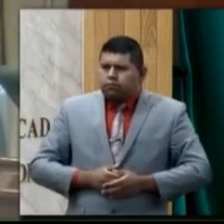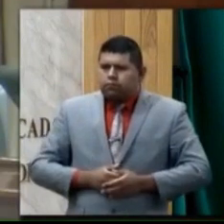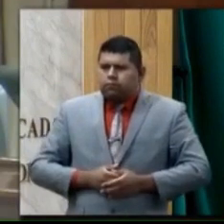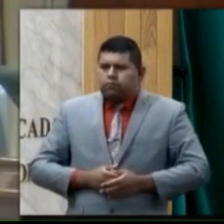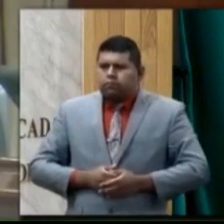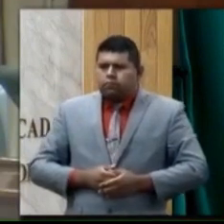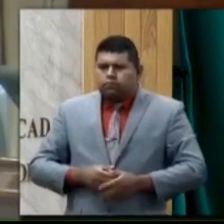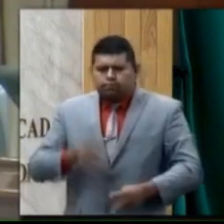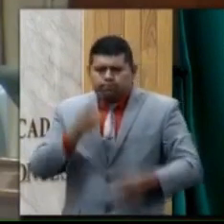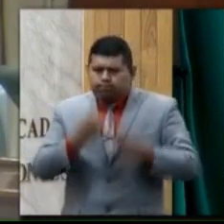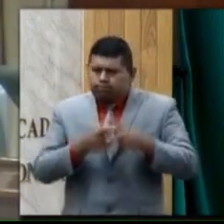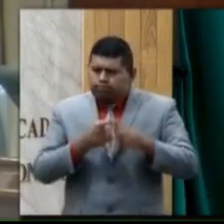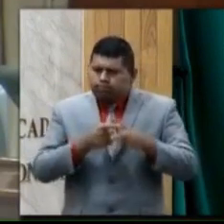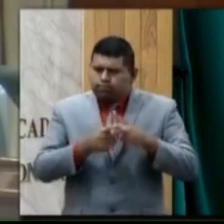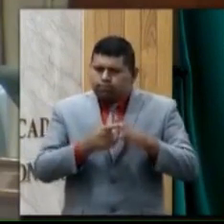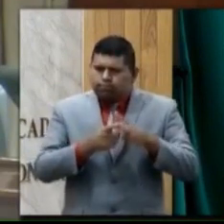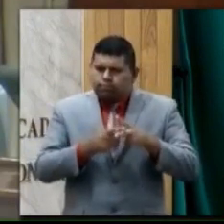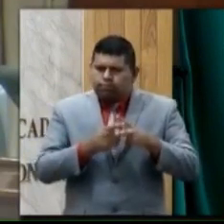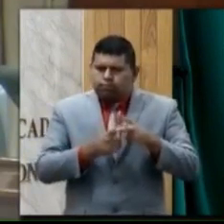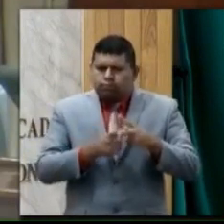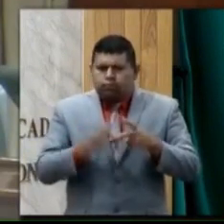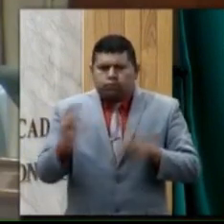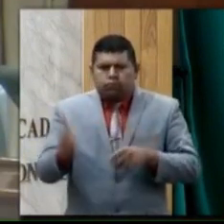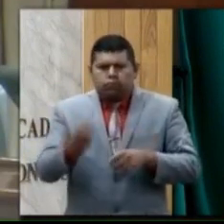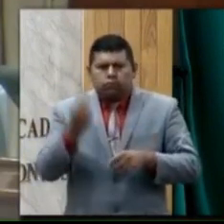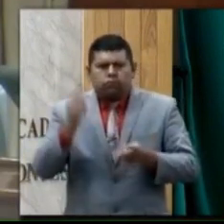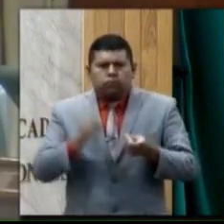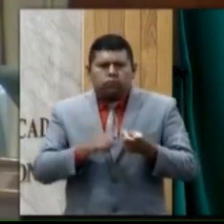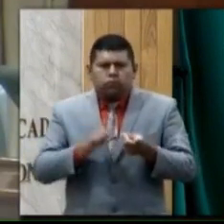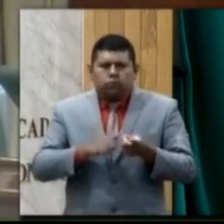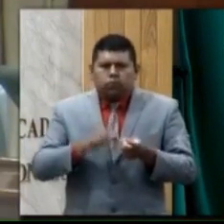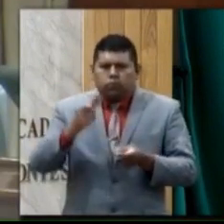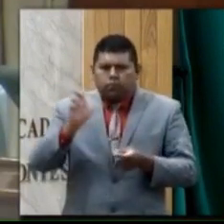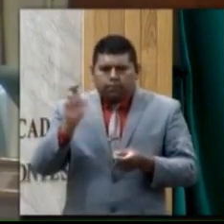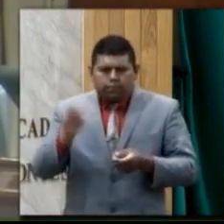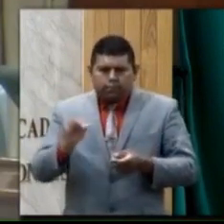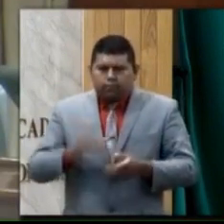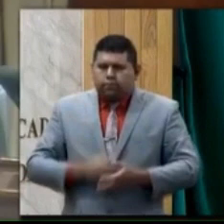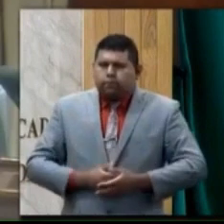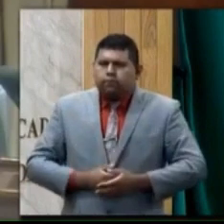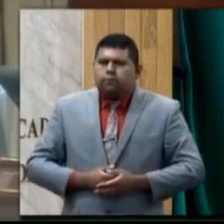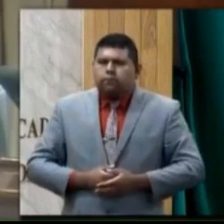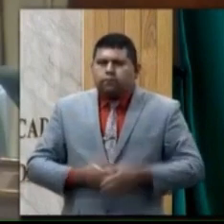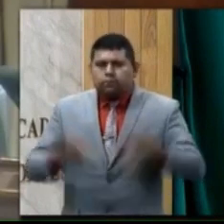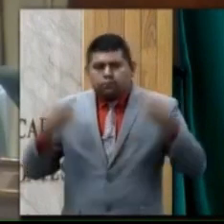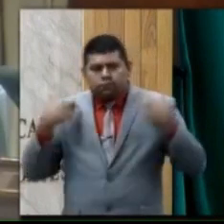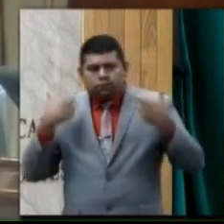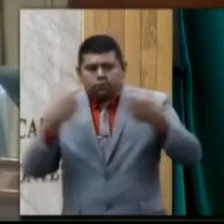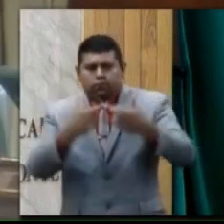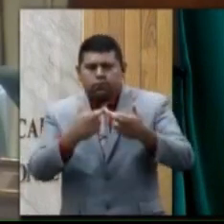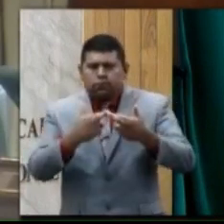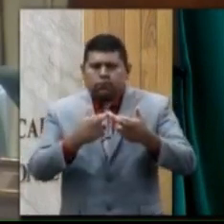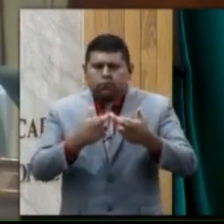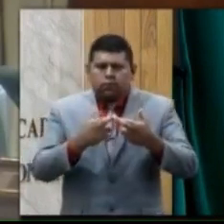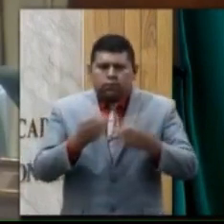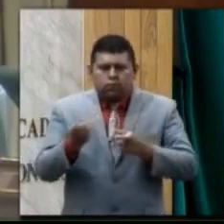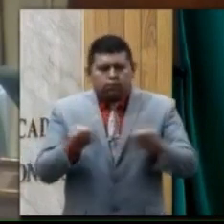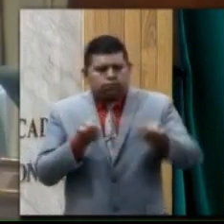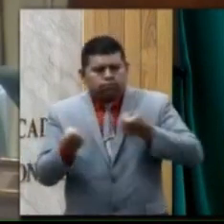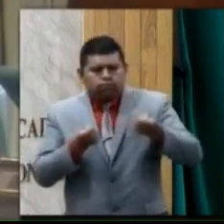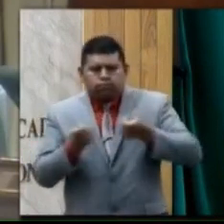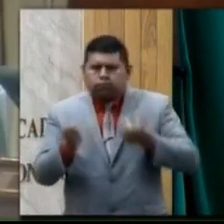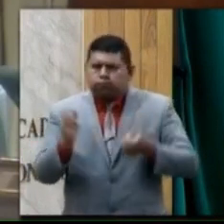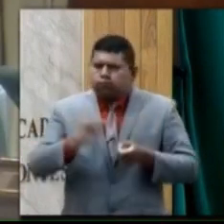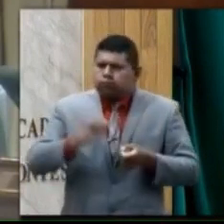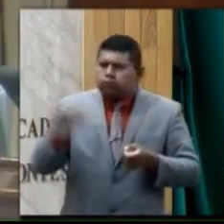Licenciatura en Contador Público Auditor Universidad en la Universidad Autónoma de Nayarit. Maestría en Ciencias Administrativas en